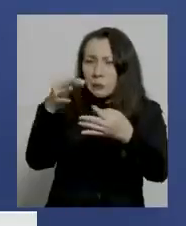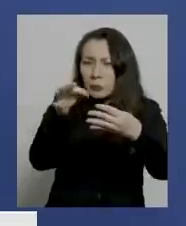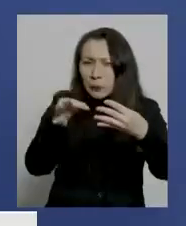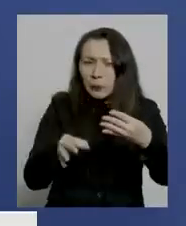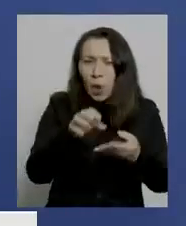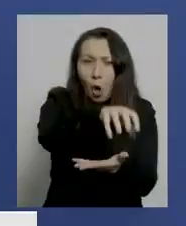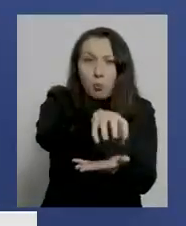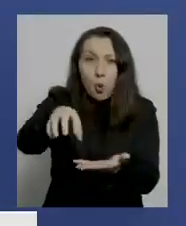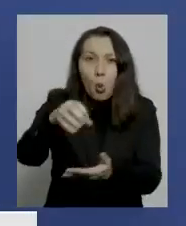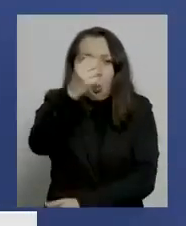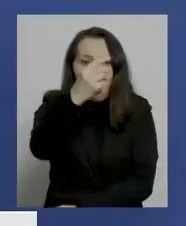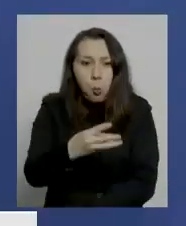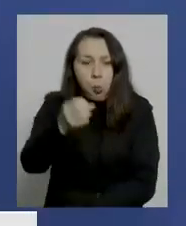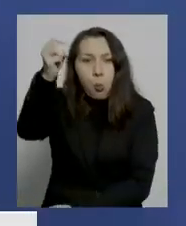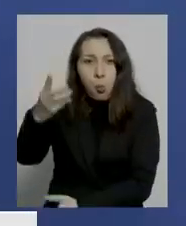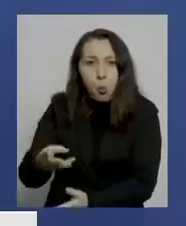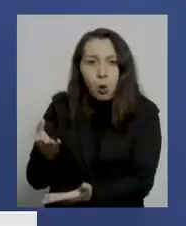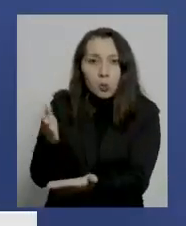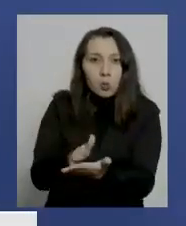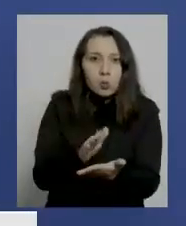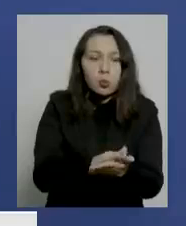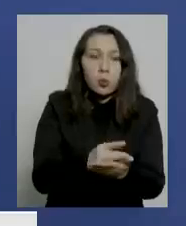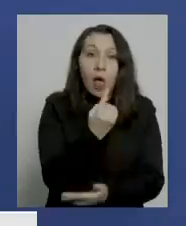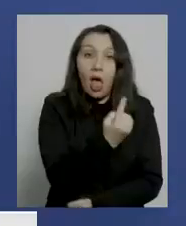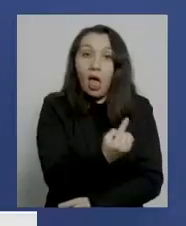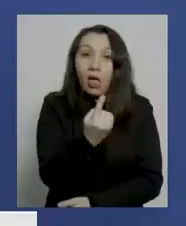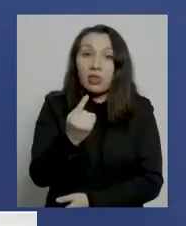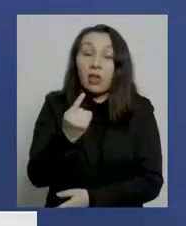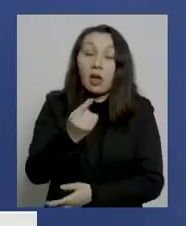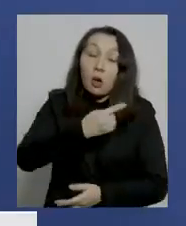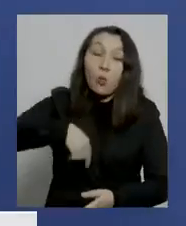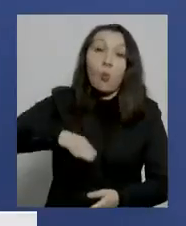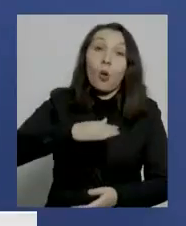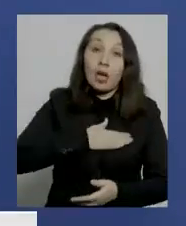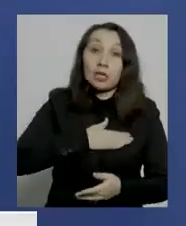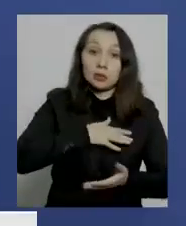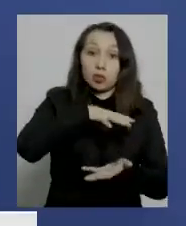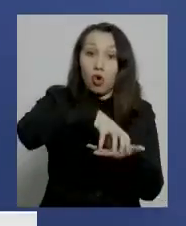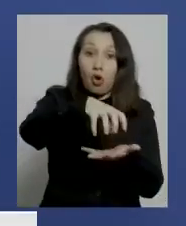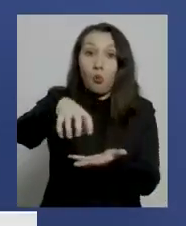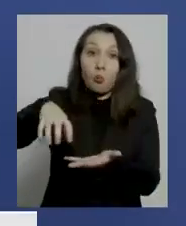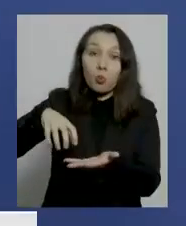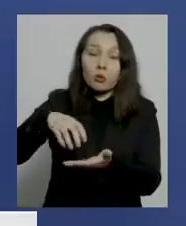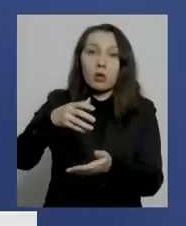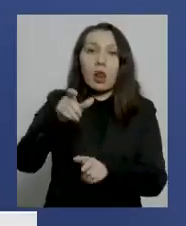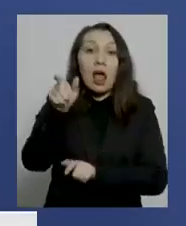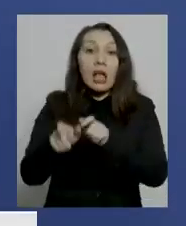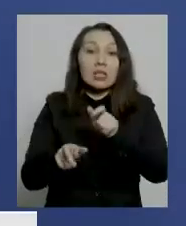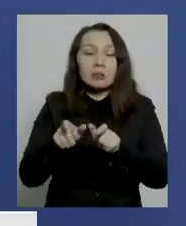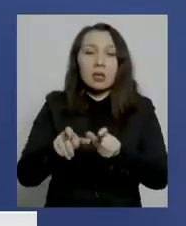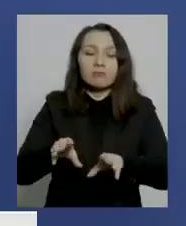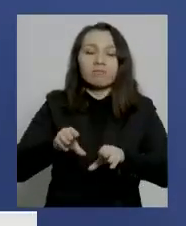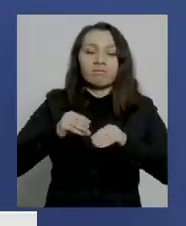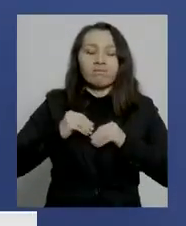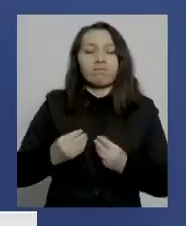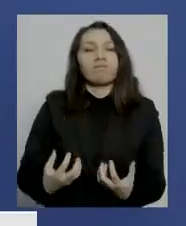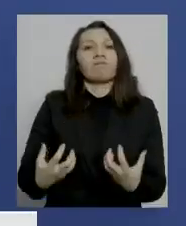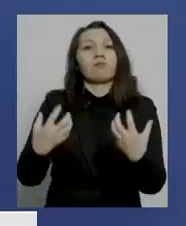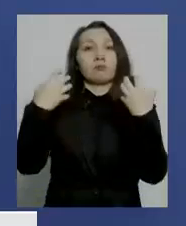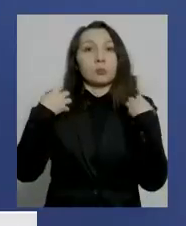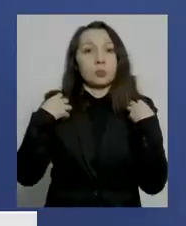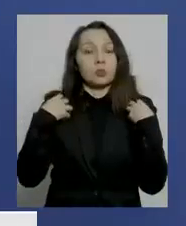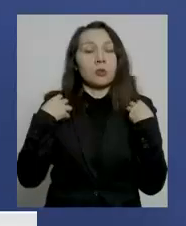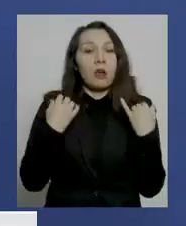por comuna, es que en cada una de nuestros territorios la gente asuma con responsabilidad